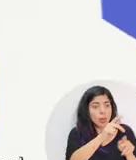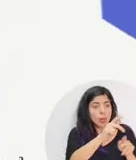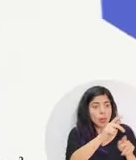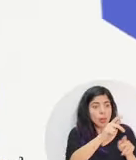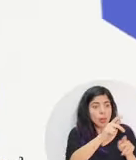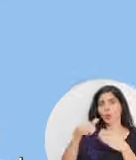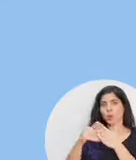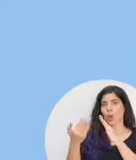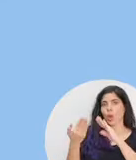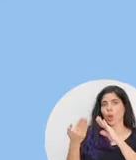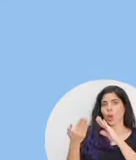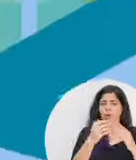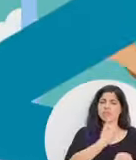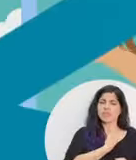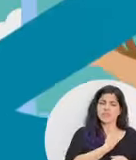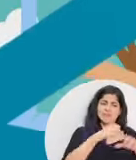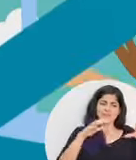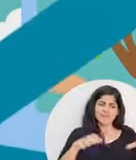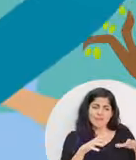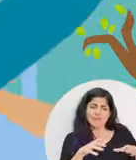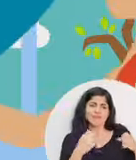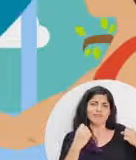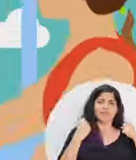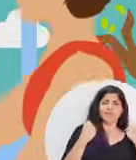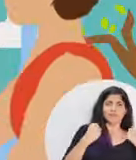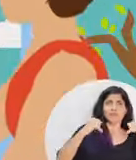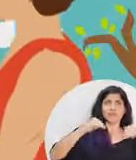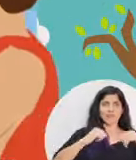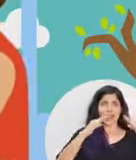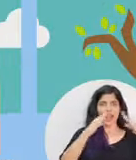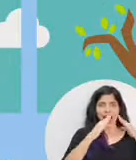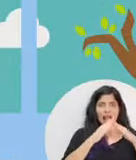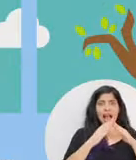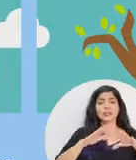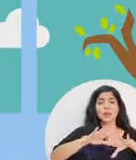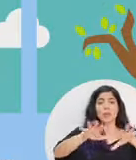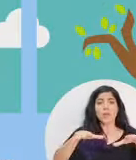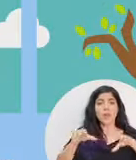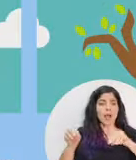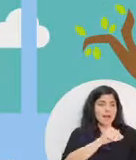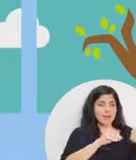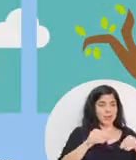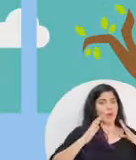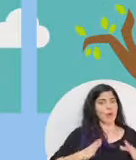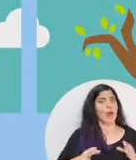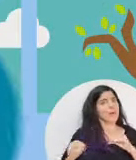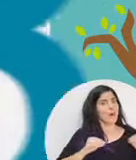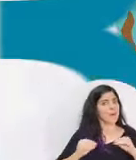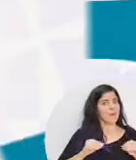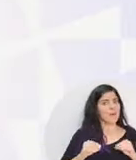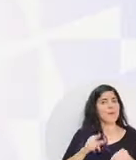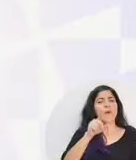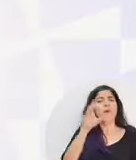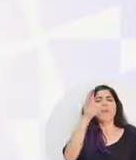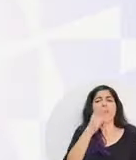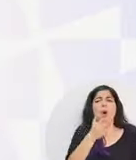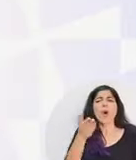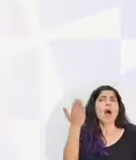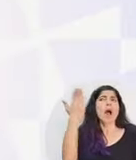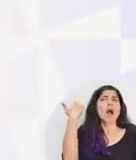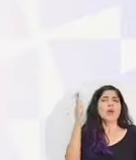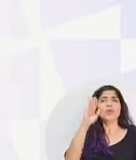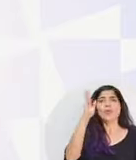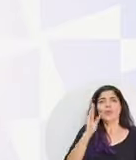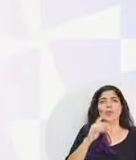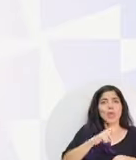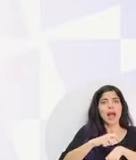la comunidad. Manténgase activo, haga rutinas de ejercicio en casa, mueva los muebles y mueva su cuerpo. Busque esas cosas que nunca